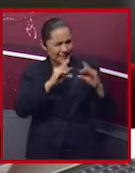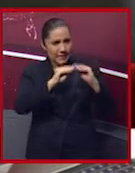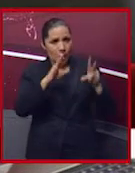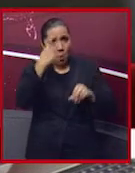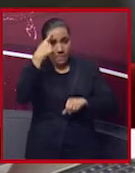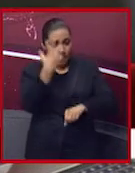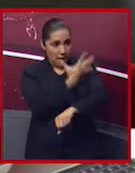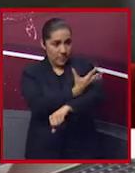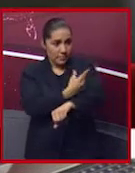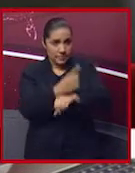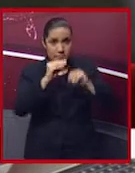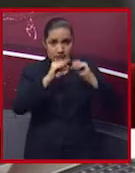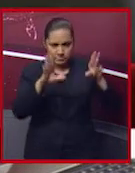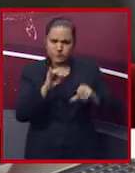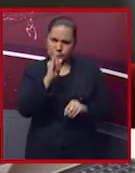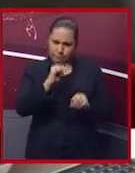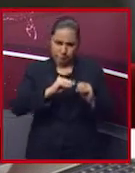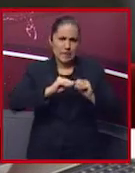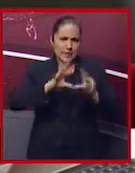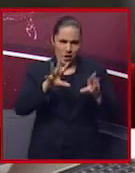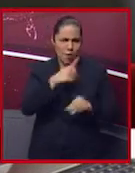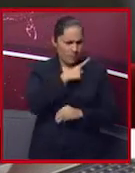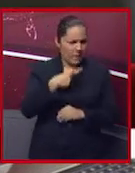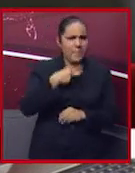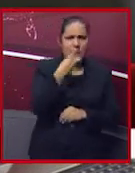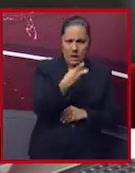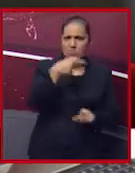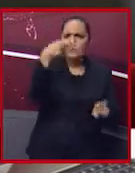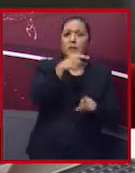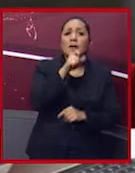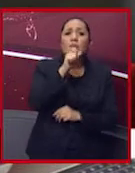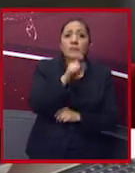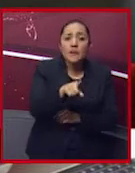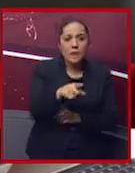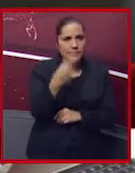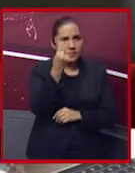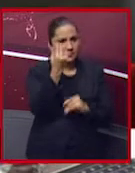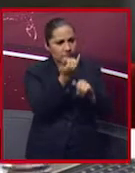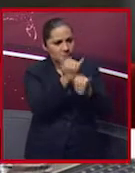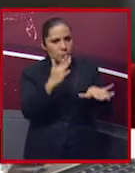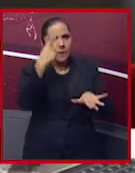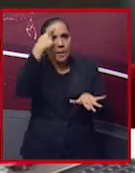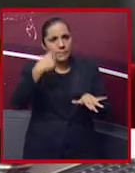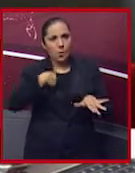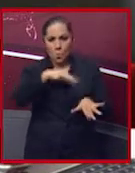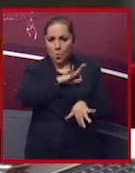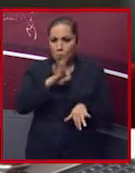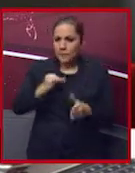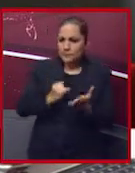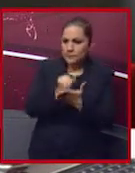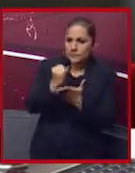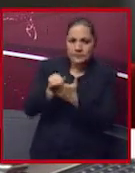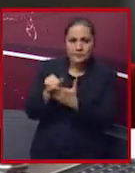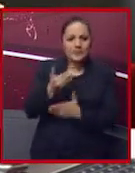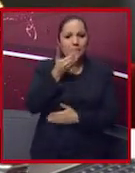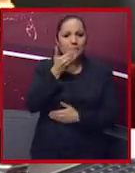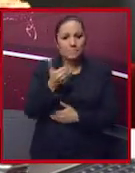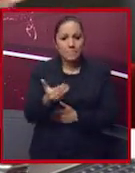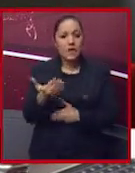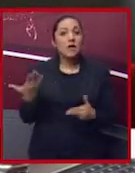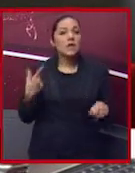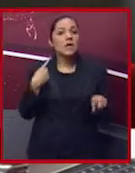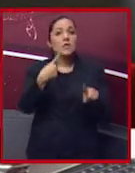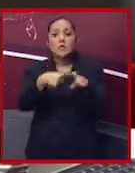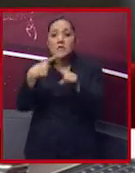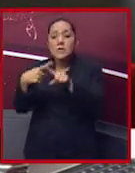gestión, importa como instrumento para tomar decisiones, para saber quién tiene que estar, y lo que se contaba en la mesa anterior, empezar a